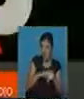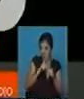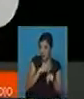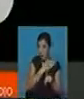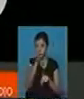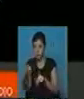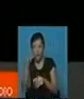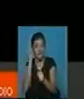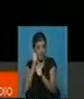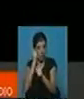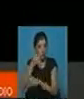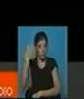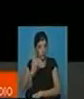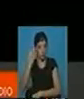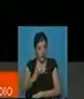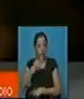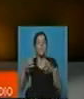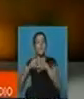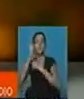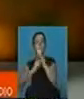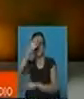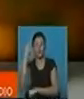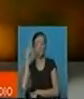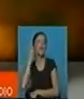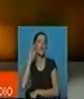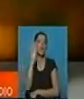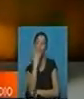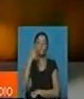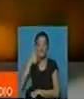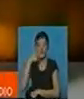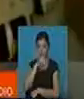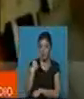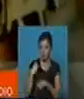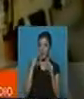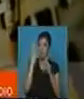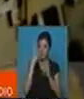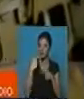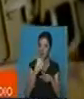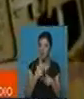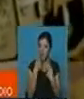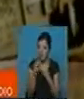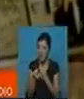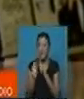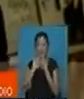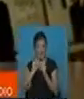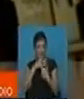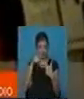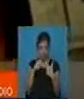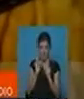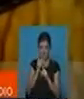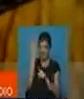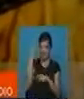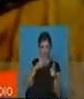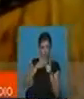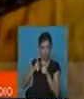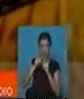para la multinacional G4S, que tuviera licencia para portar armas y hubiera comprado legalmente el poderoso